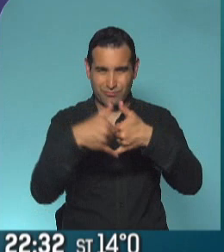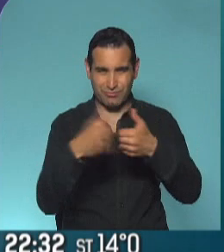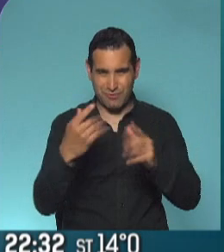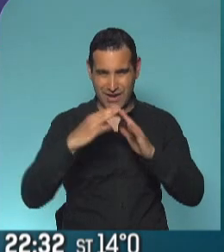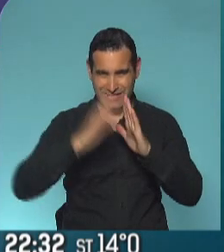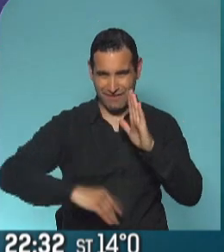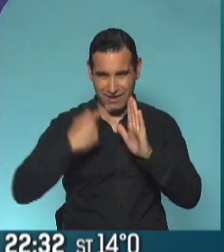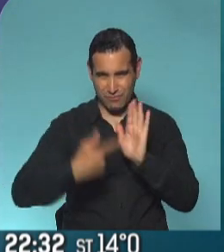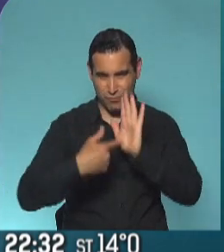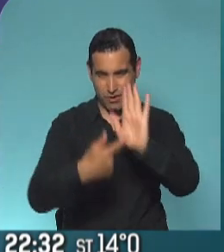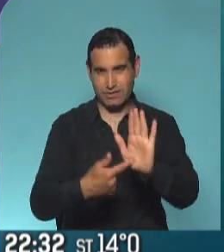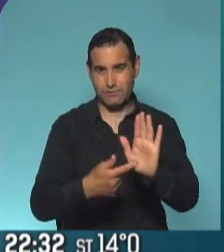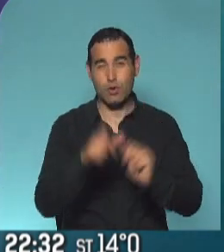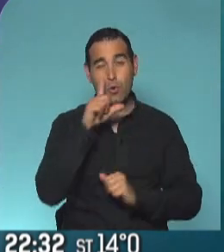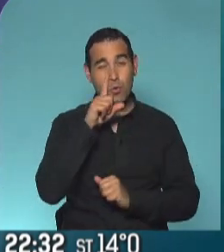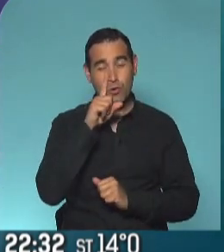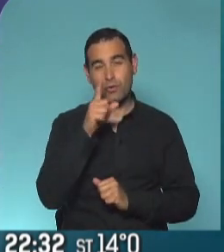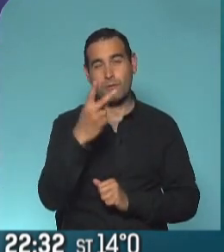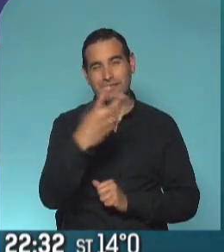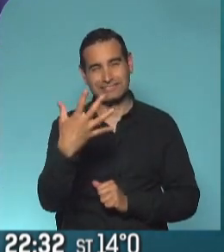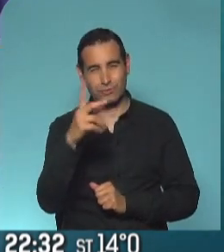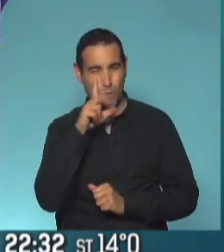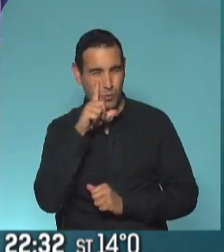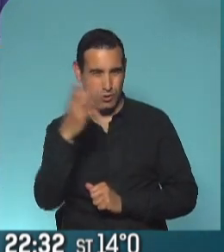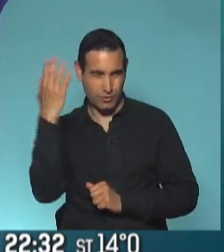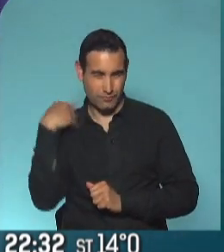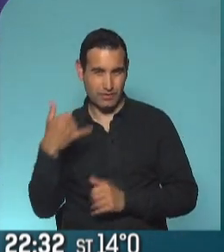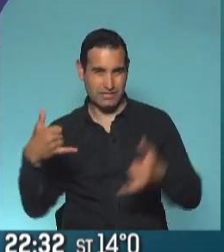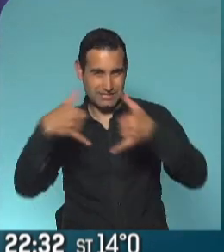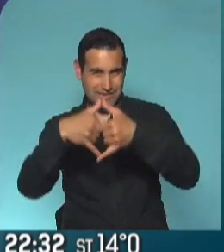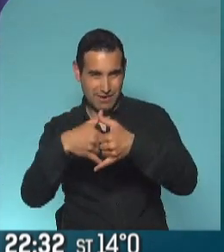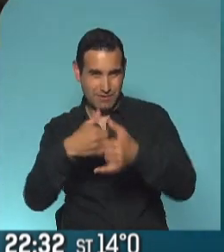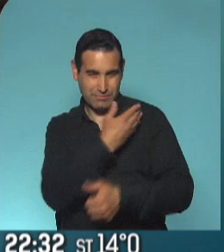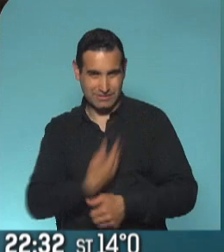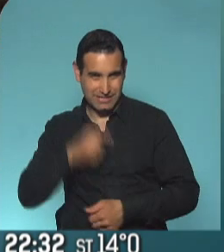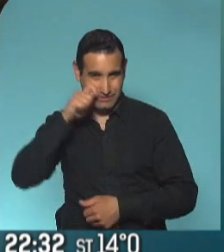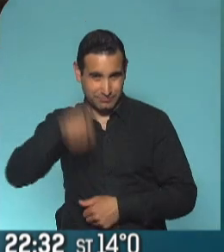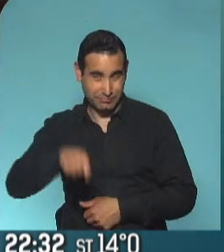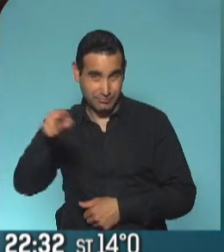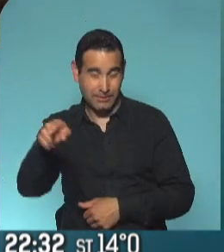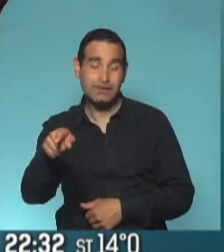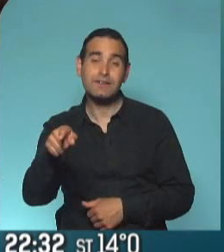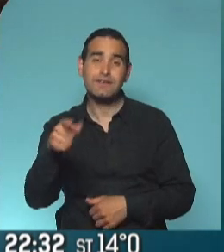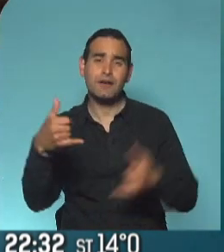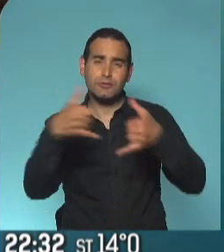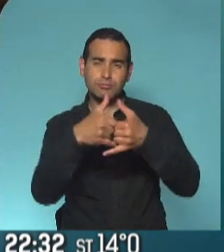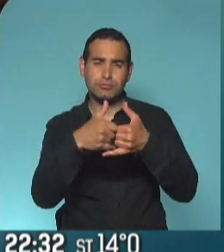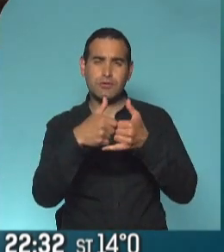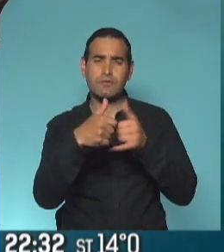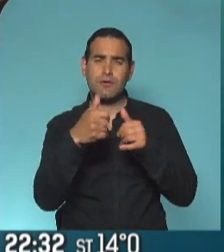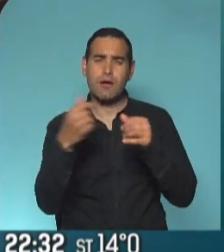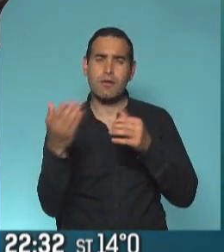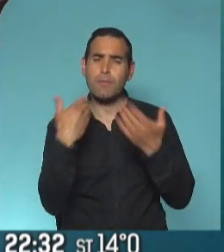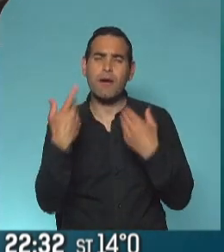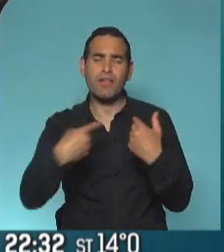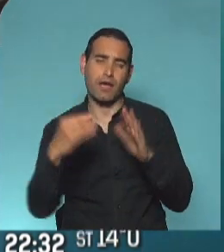del 25 de julio a Volodymyr Zelensky, el presidente de Ucrania. O sea, Trump